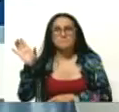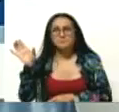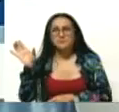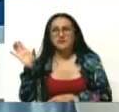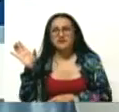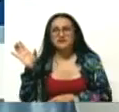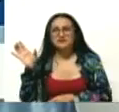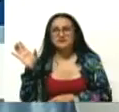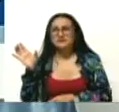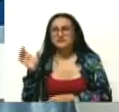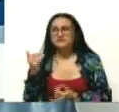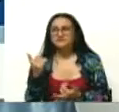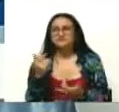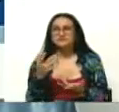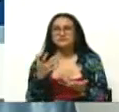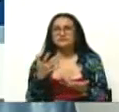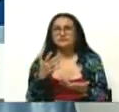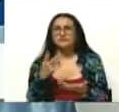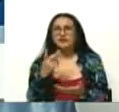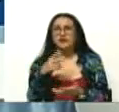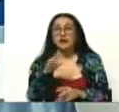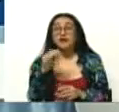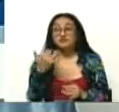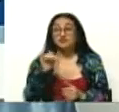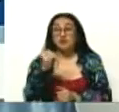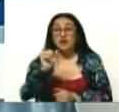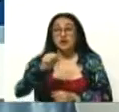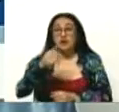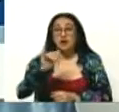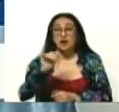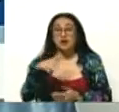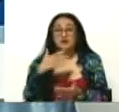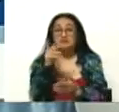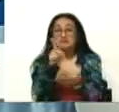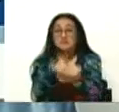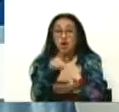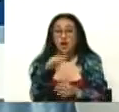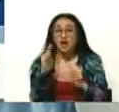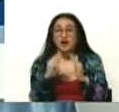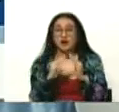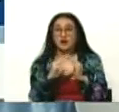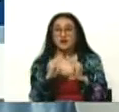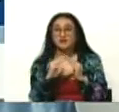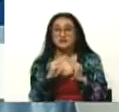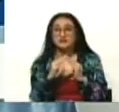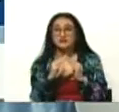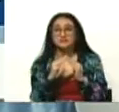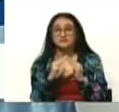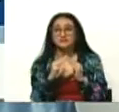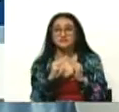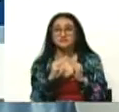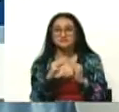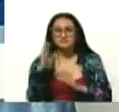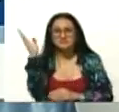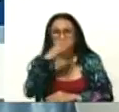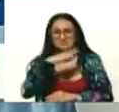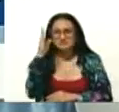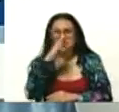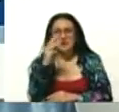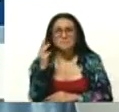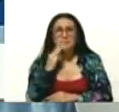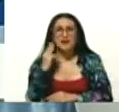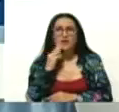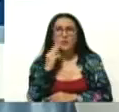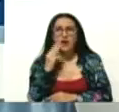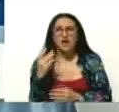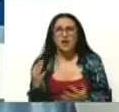marihuana, teniendo 10, 11 y 12 años. Eso existe. Y llegan a la casa literalmente hediondos a marihuana, a humo